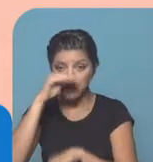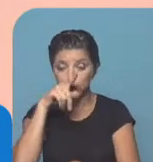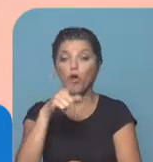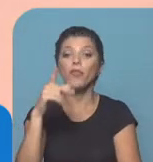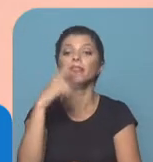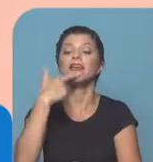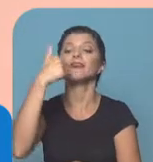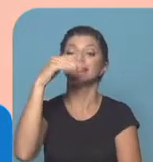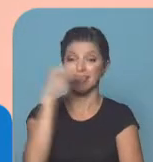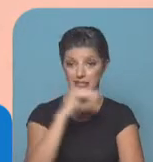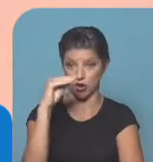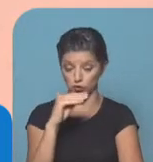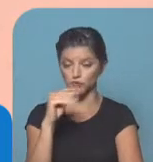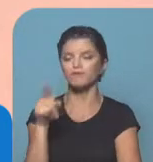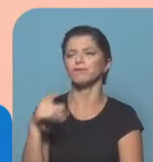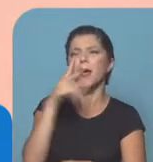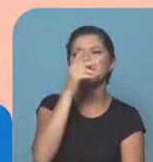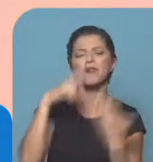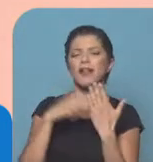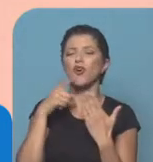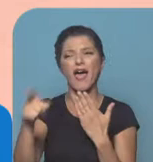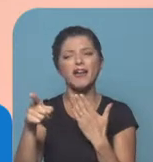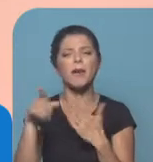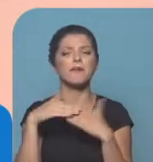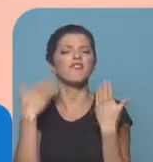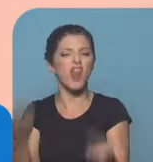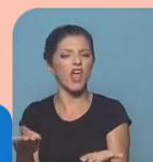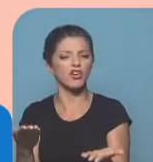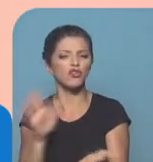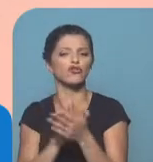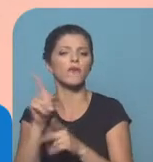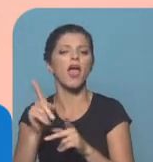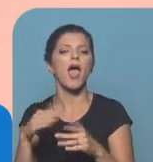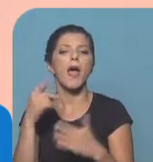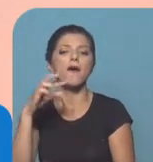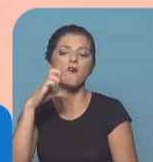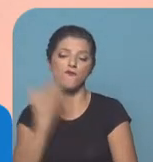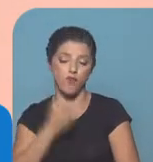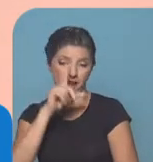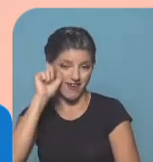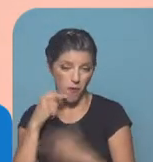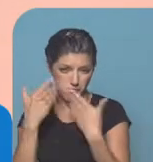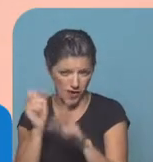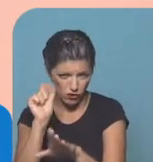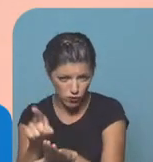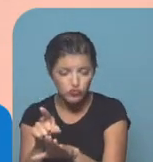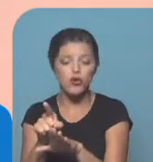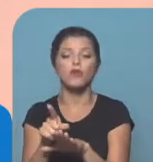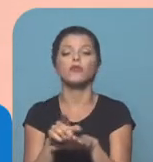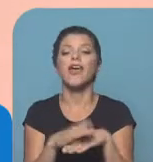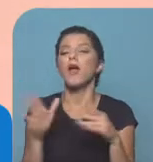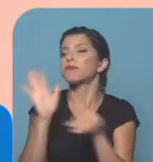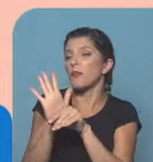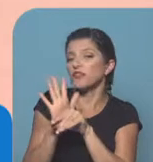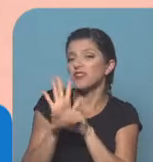Moldes dijo que el exministro está protegido por sus fueros y en una situación de privilegio respecto del resto de los imputados en esa causa. Es como tener el medio